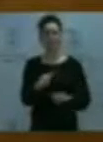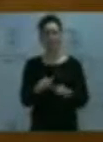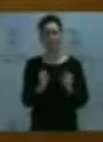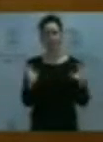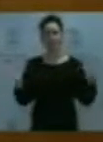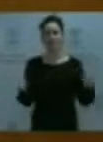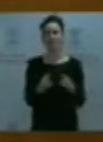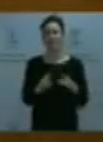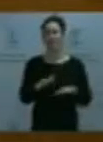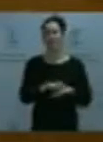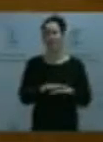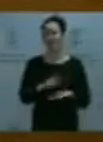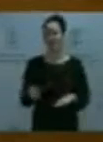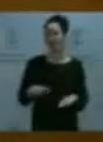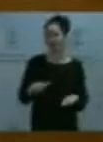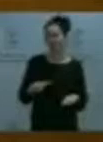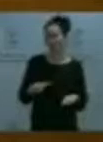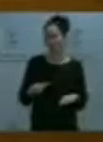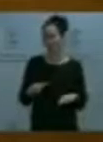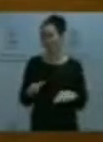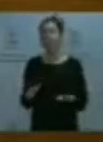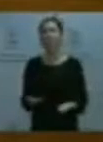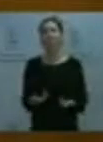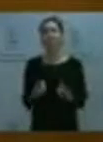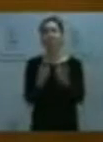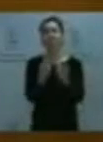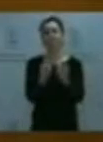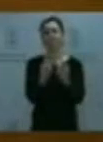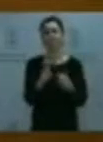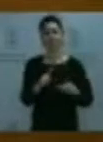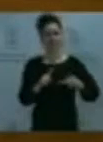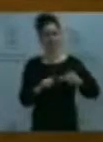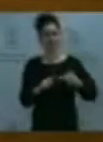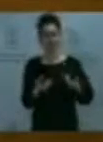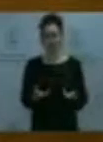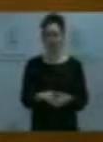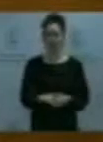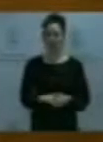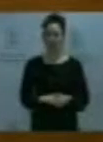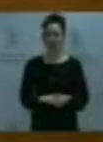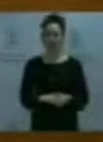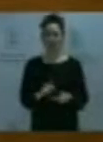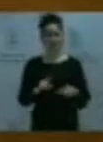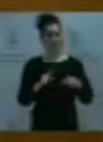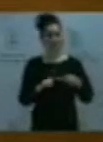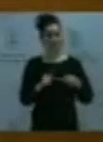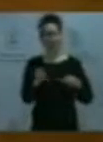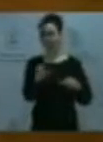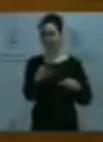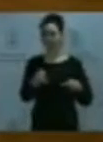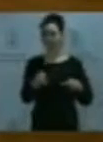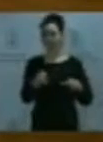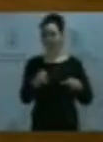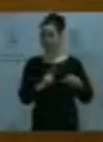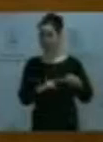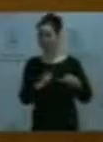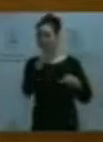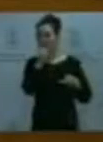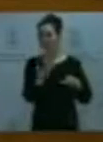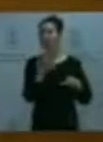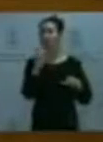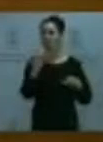que necesitamos el primero. Por supuesto, el segundo estupendo y el tercero estupendo, como hace Castilla-León,